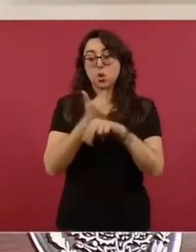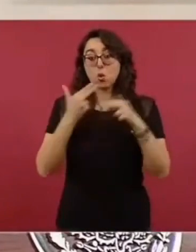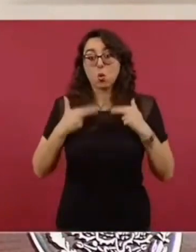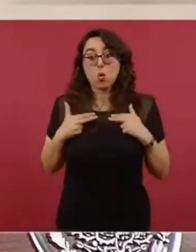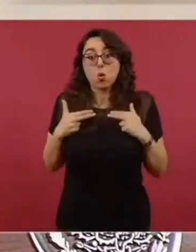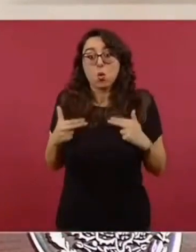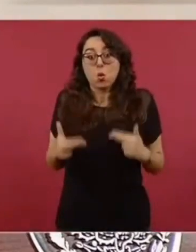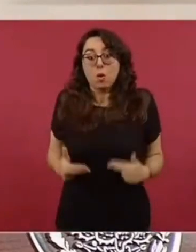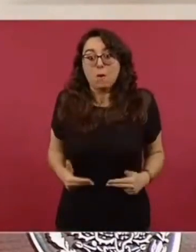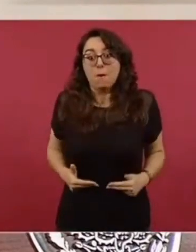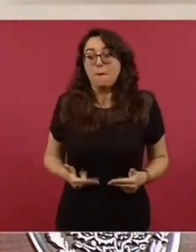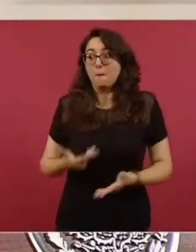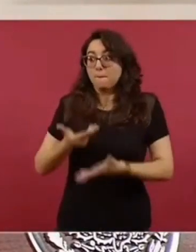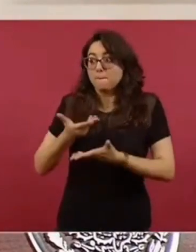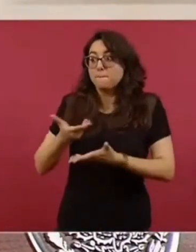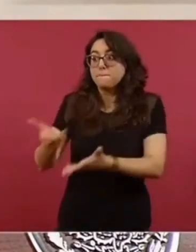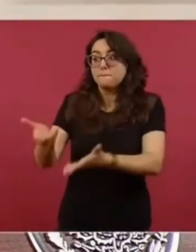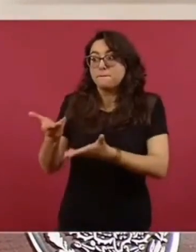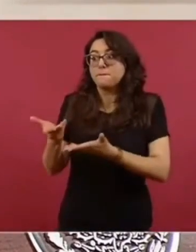amarillo